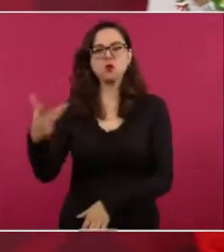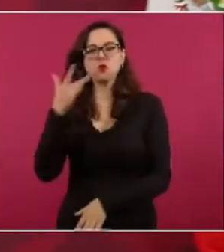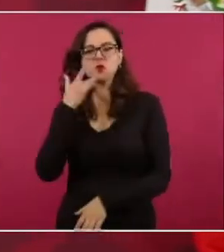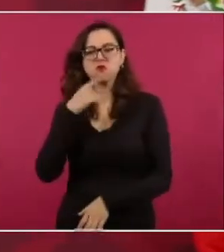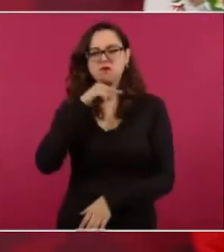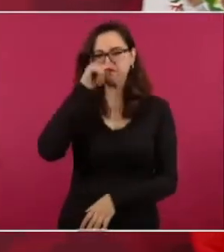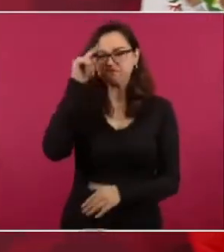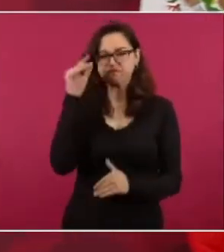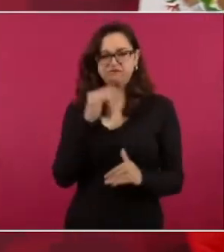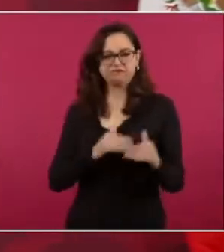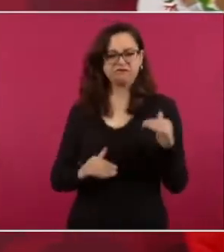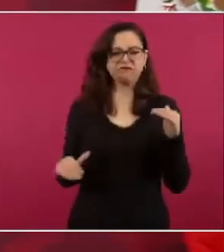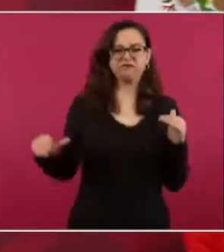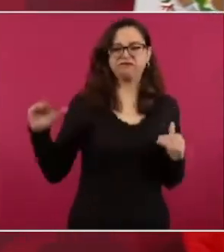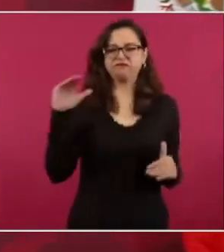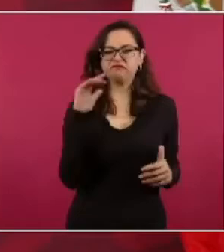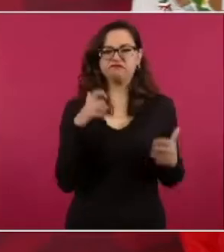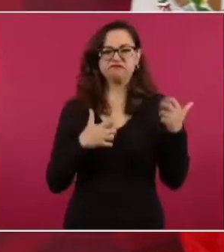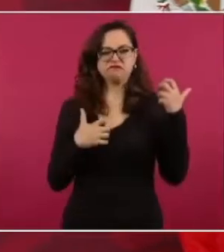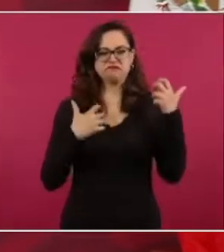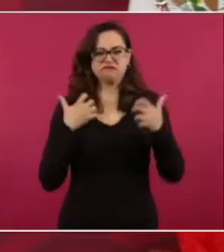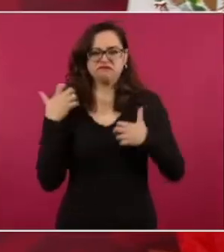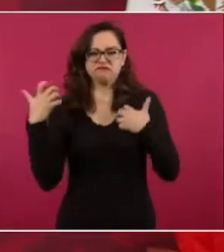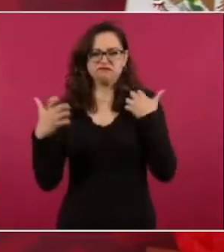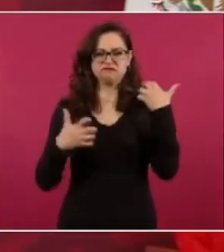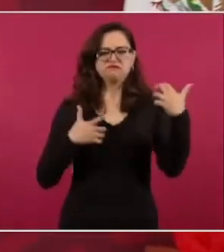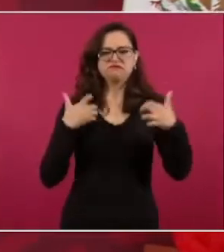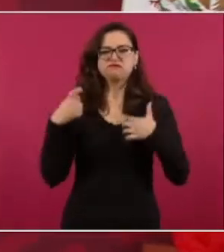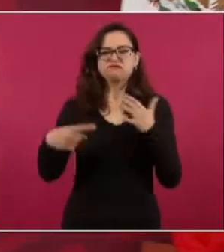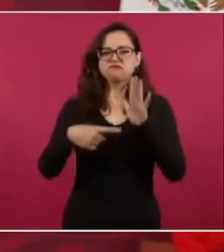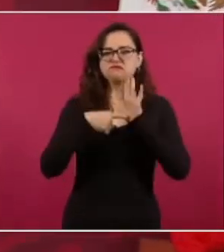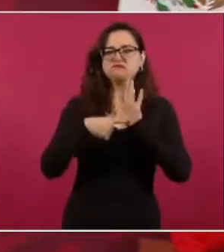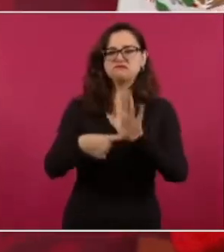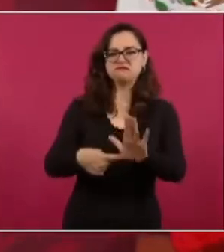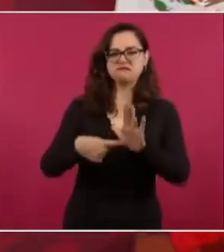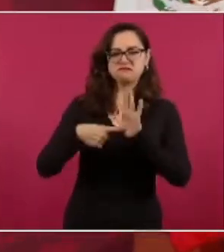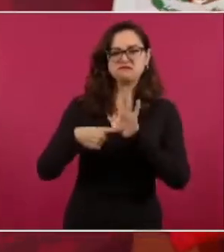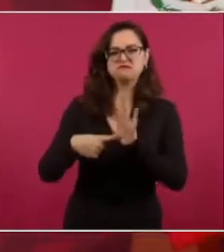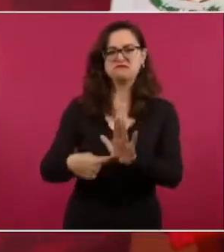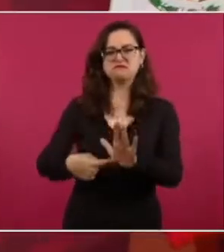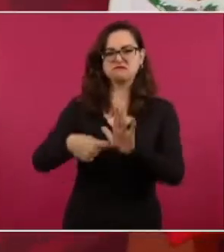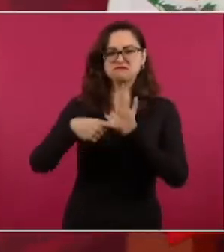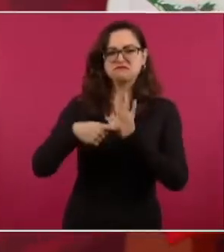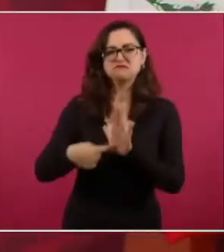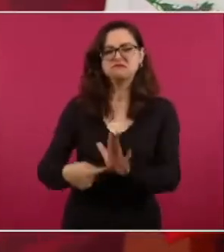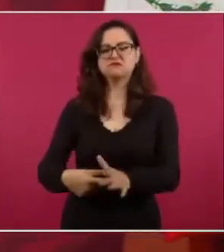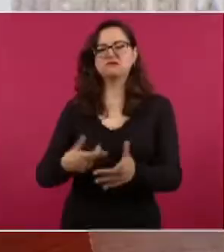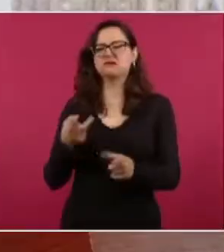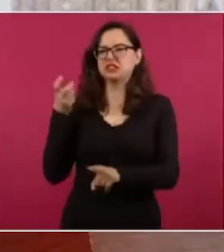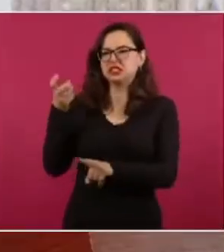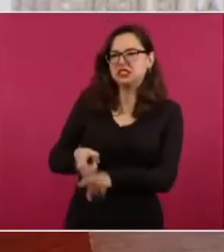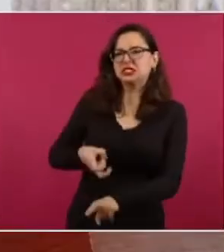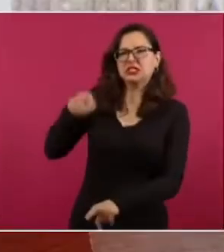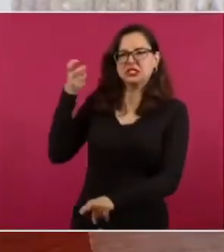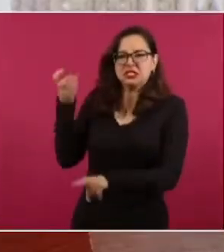su rabia, insultos,